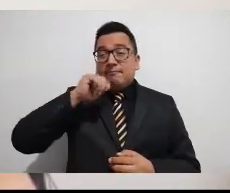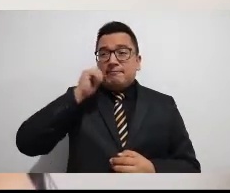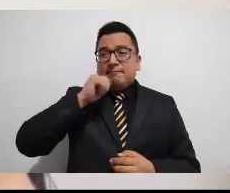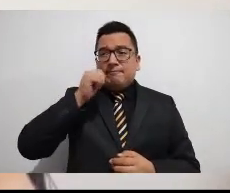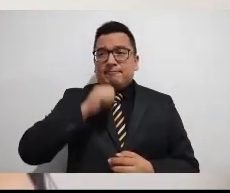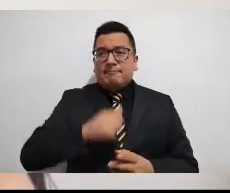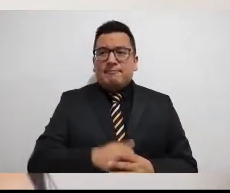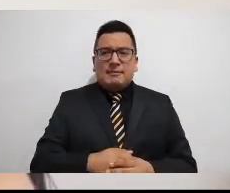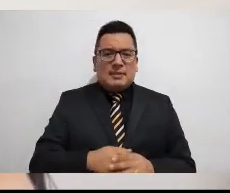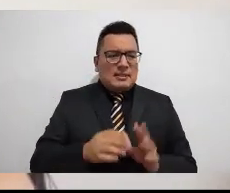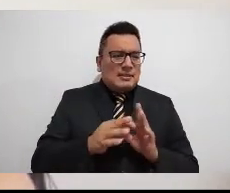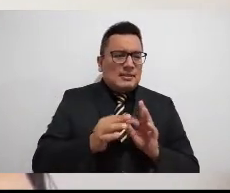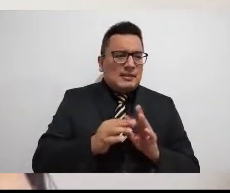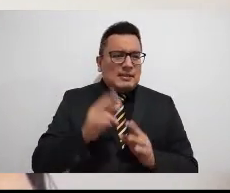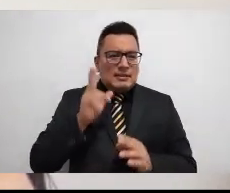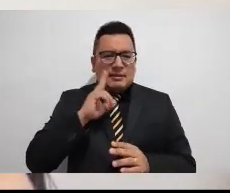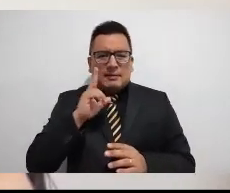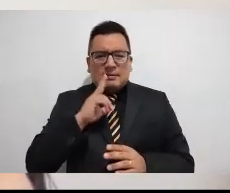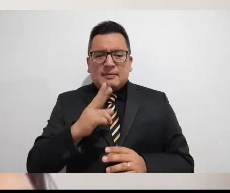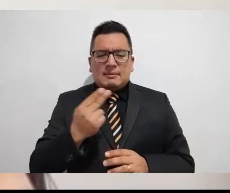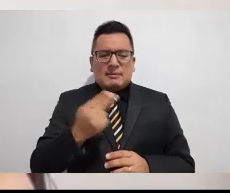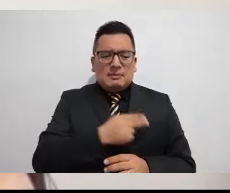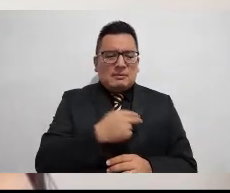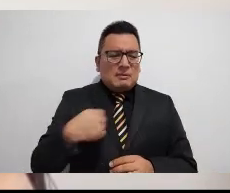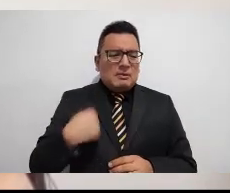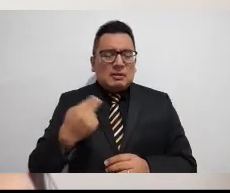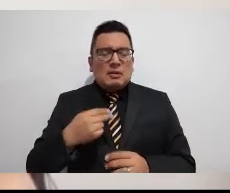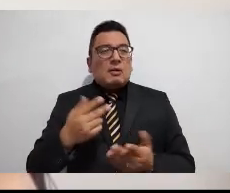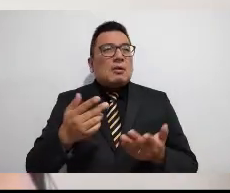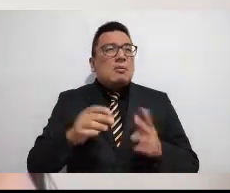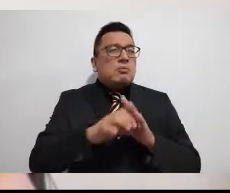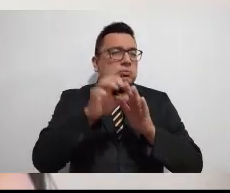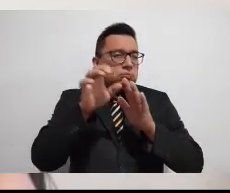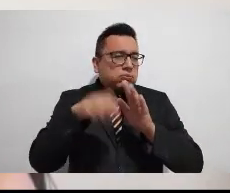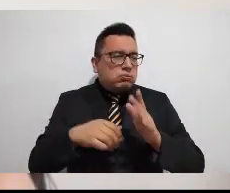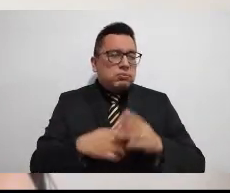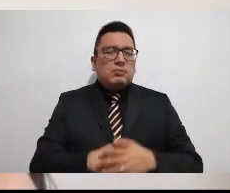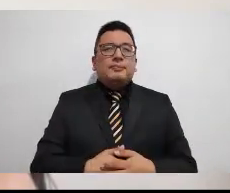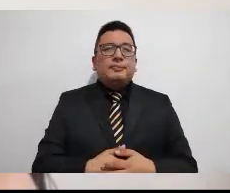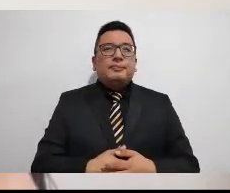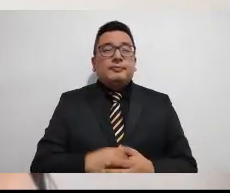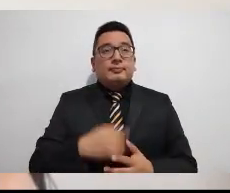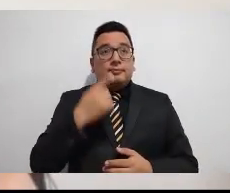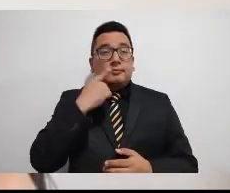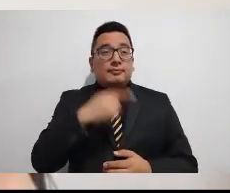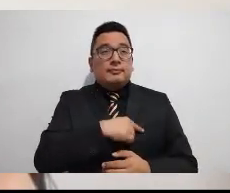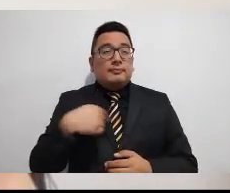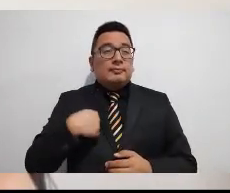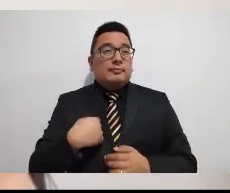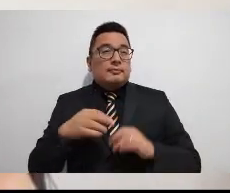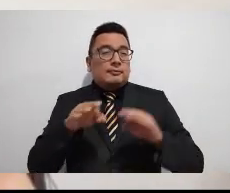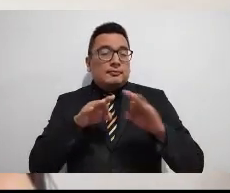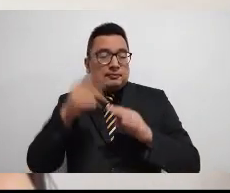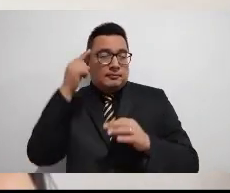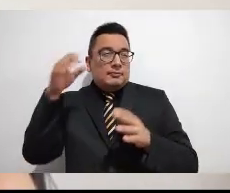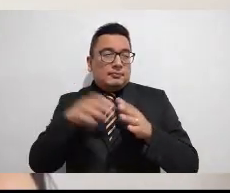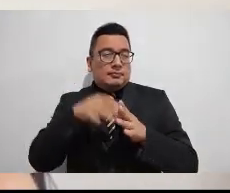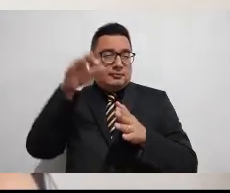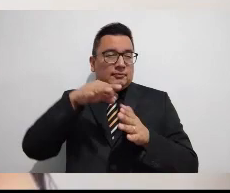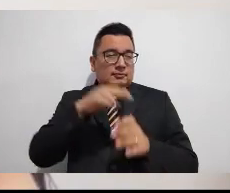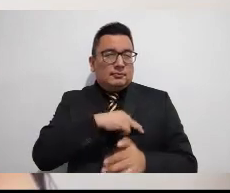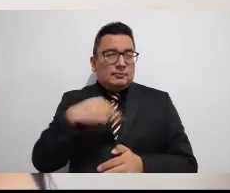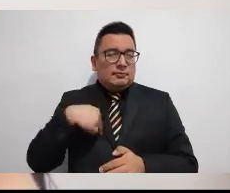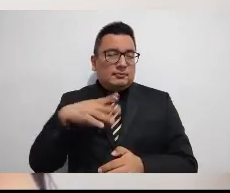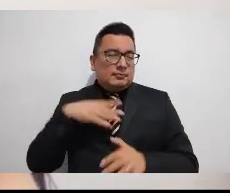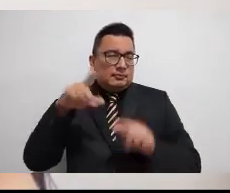producen materiales que permitan entender de qué estamos hablando, ¿no? Por ejemplo, en el caso de nosotros que trabajamos en el ámbito electoral,